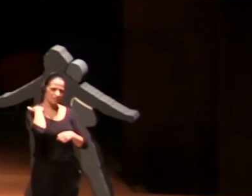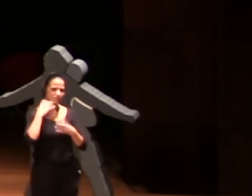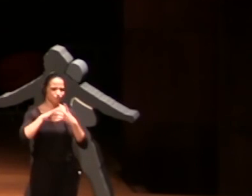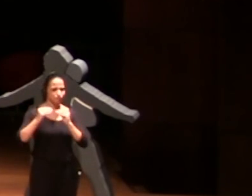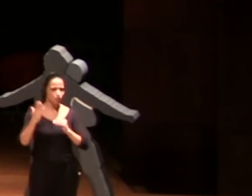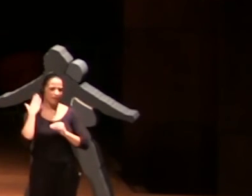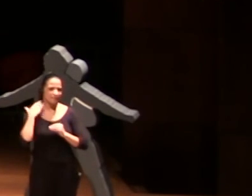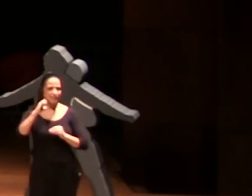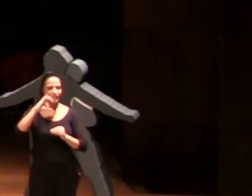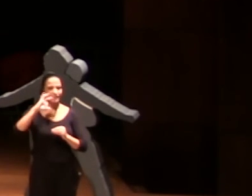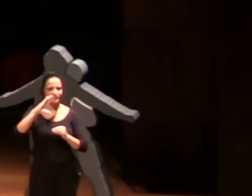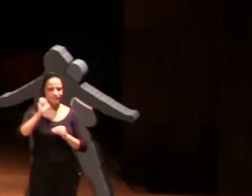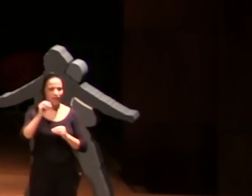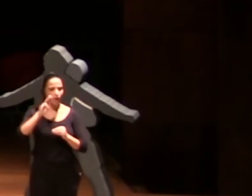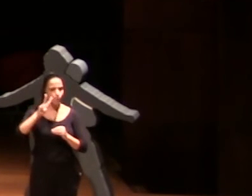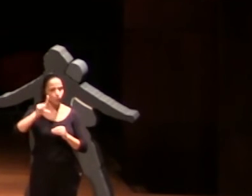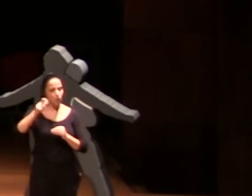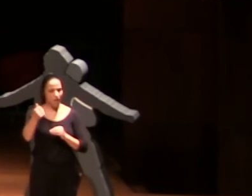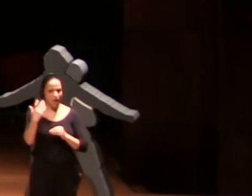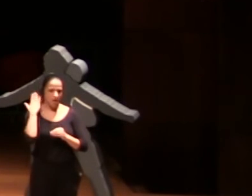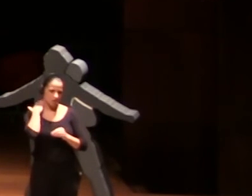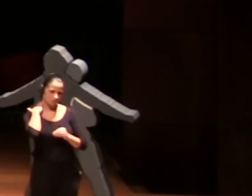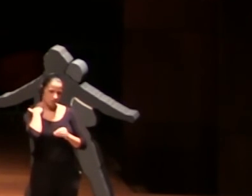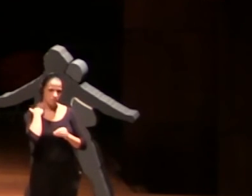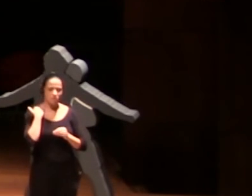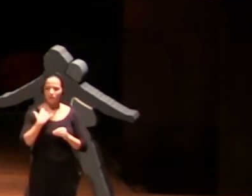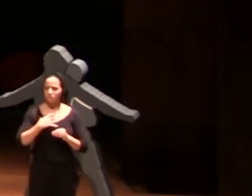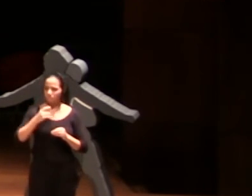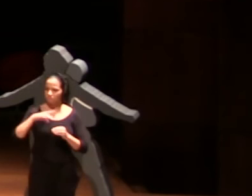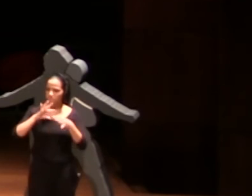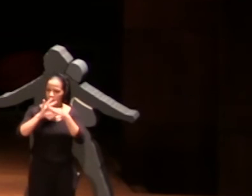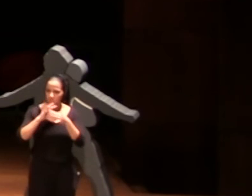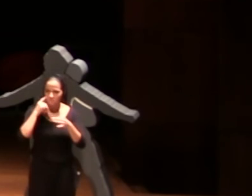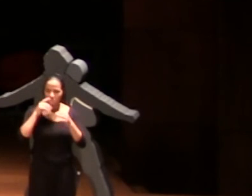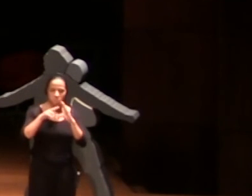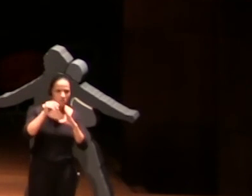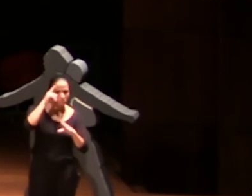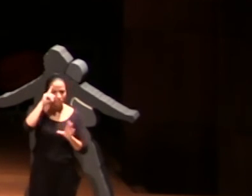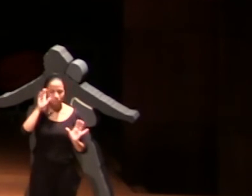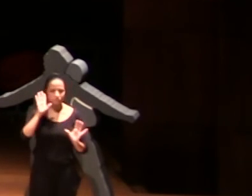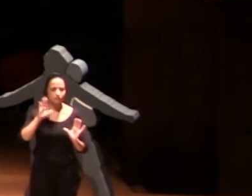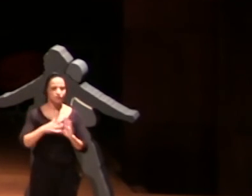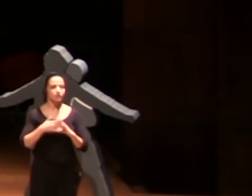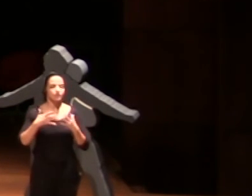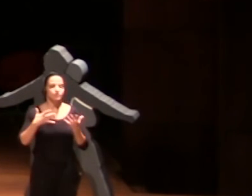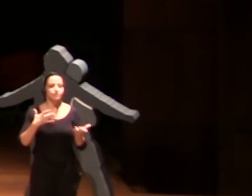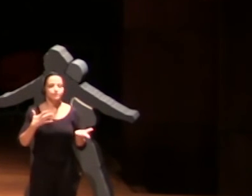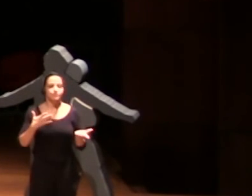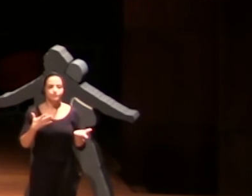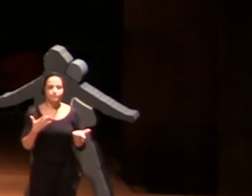revisión, pero tal vez sería, no sé si el vídeo ha saltado, ¿se puede dar al vídeo? Tal vez